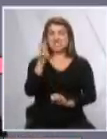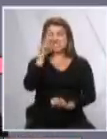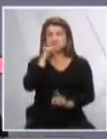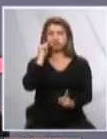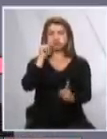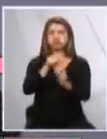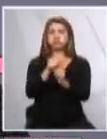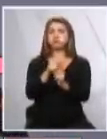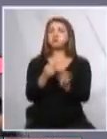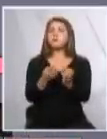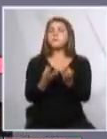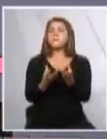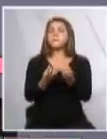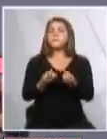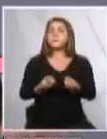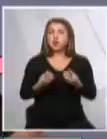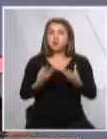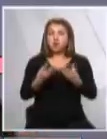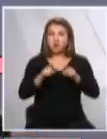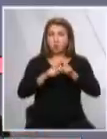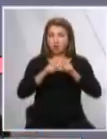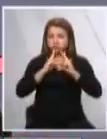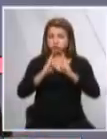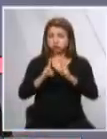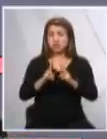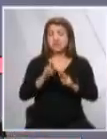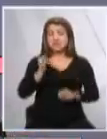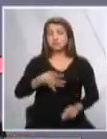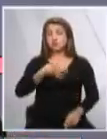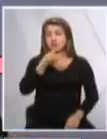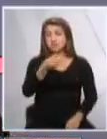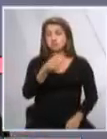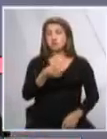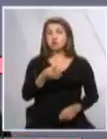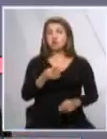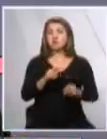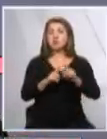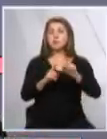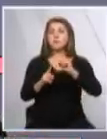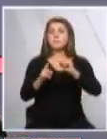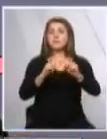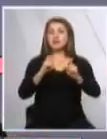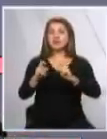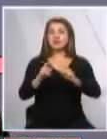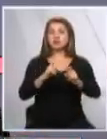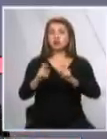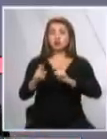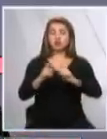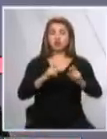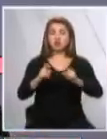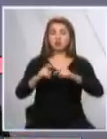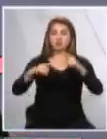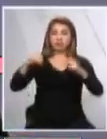puede provocar, y perdónenme que lo diga, y porque siempre lo decimos los economistas, puede provocar un periodo de incertidumbre largo